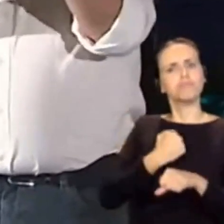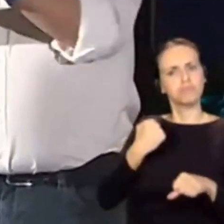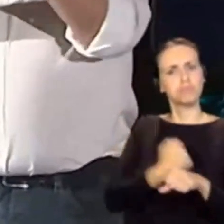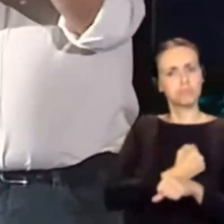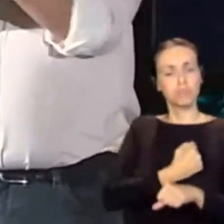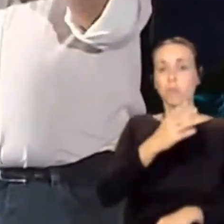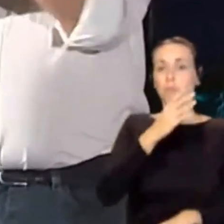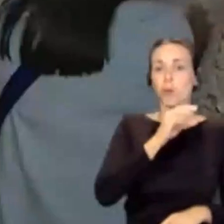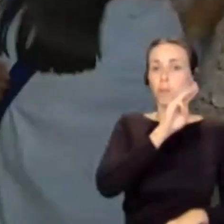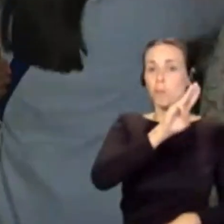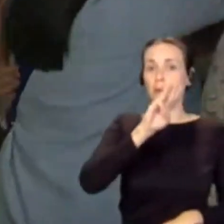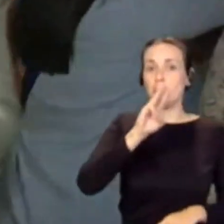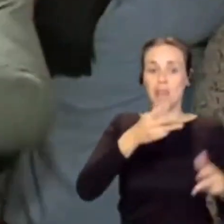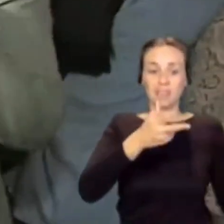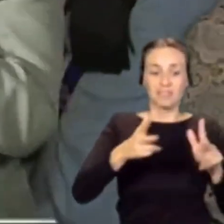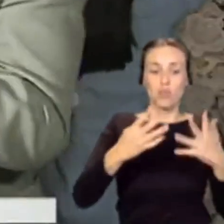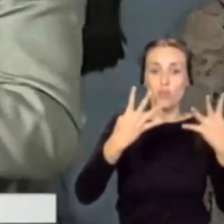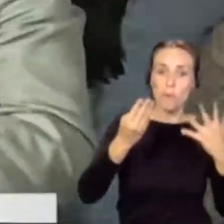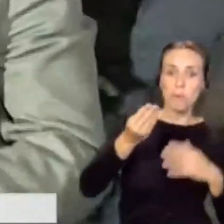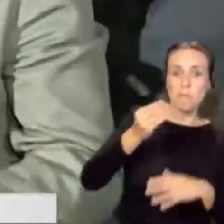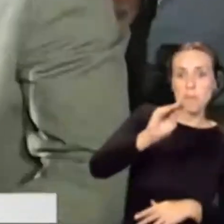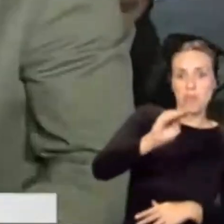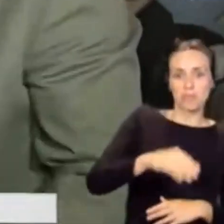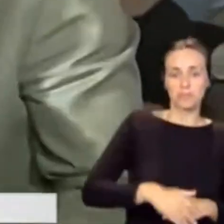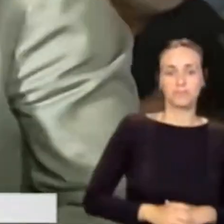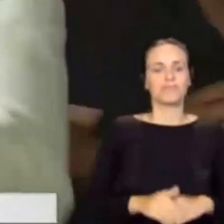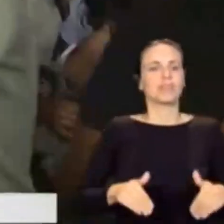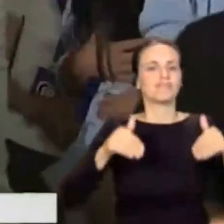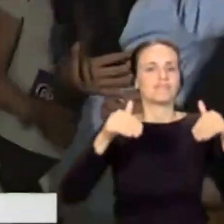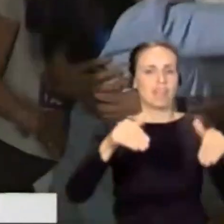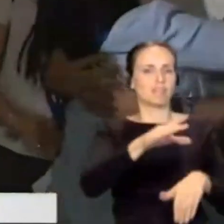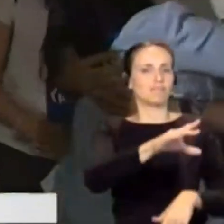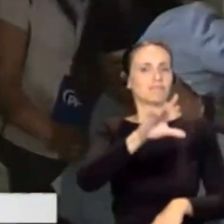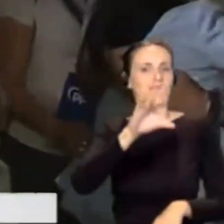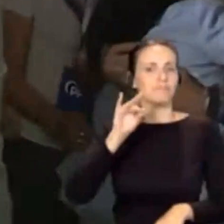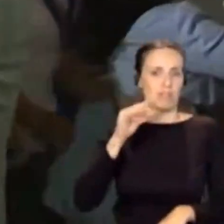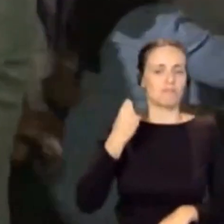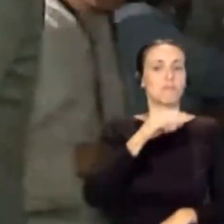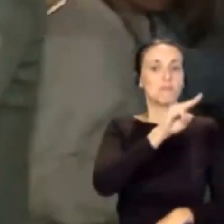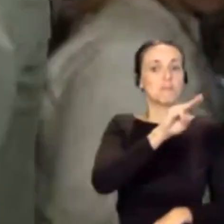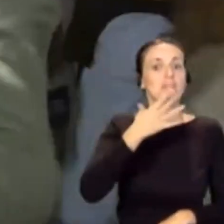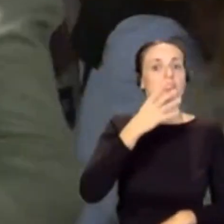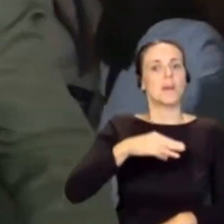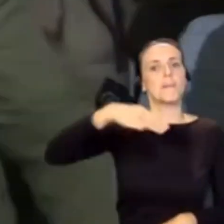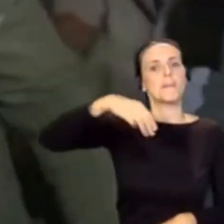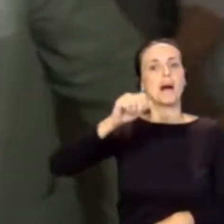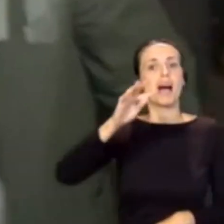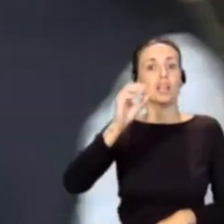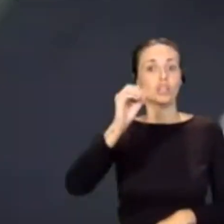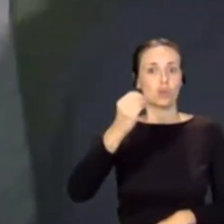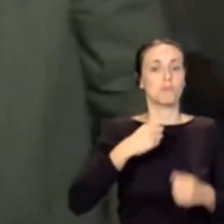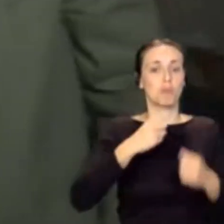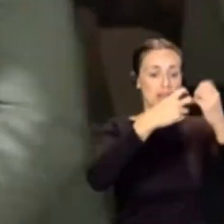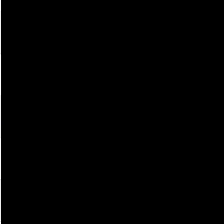crecido 9 escaños. Entre los candidatos populares electos se encuentra el canario Gabriel Mato, que ocupa el puesto número 13 de la